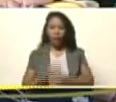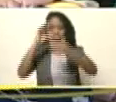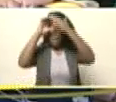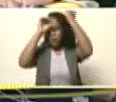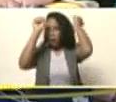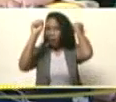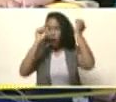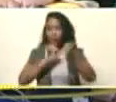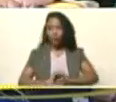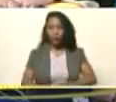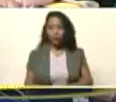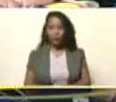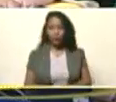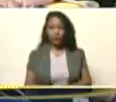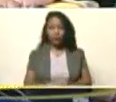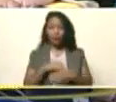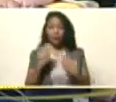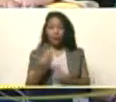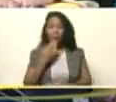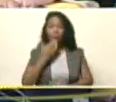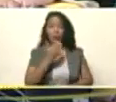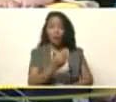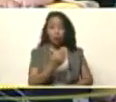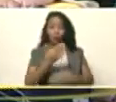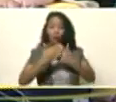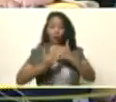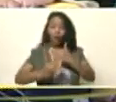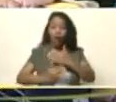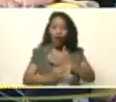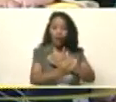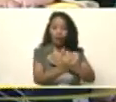embajadores que han permitido avanzar,